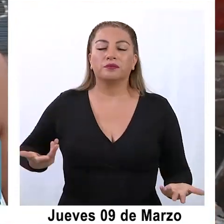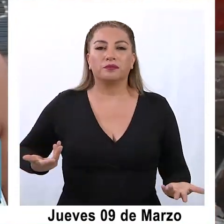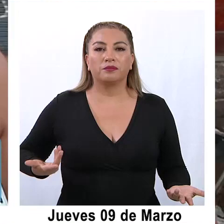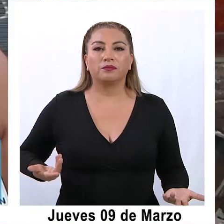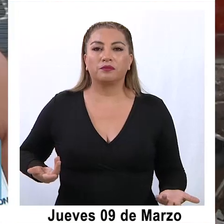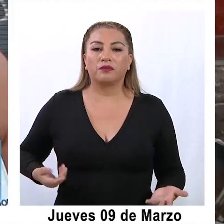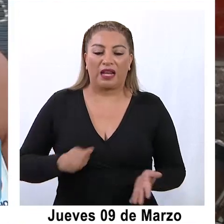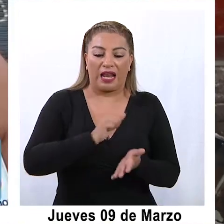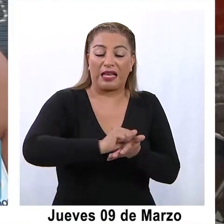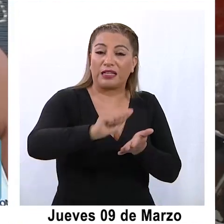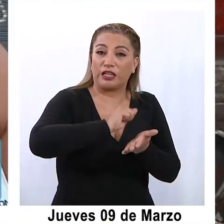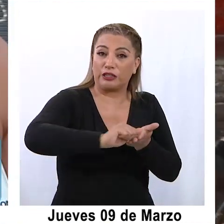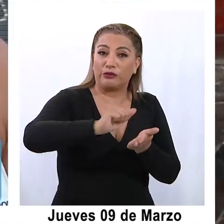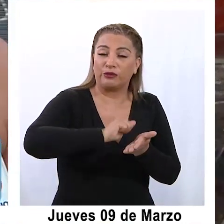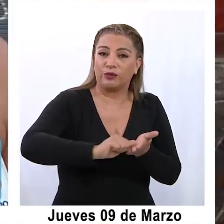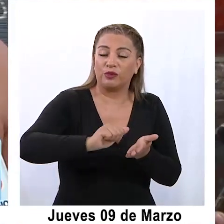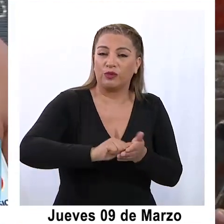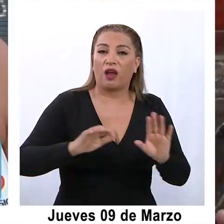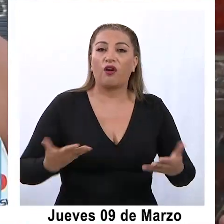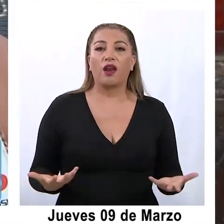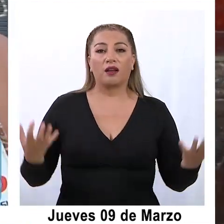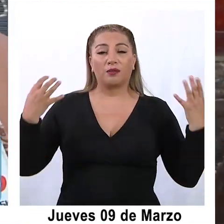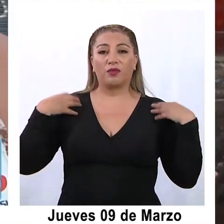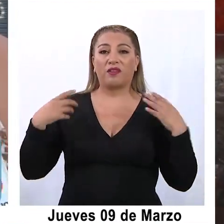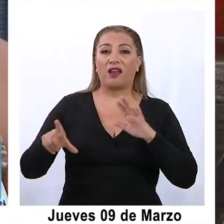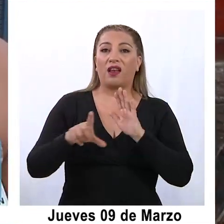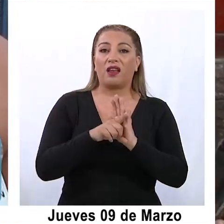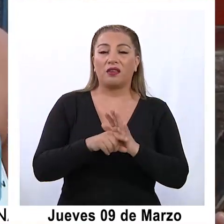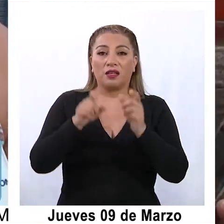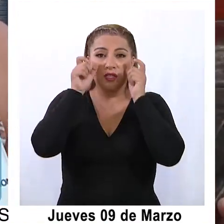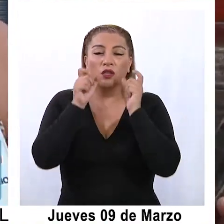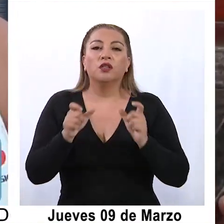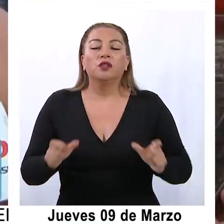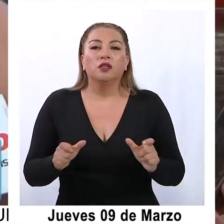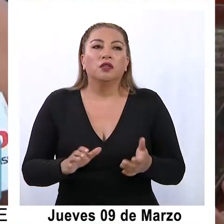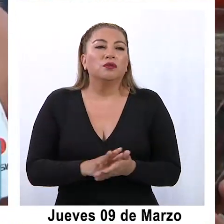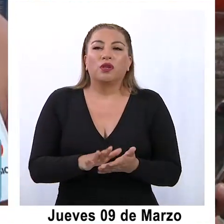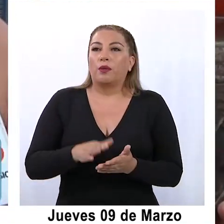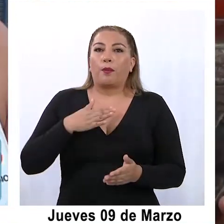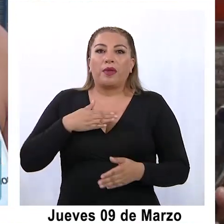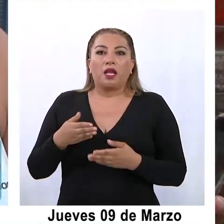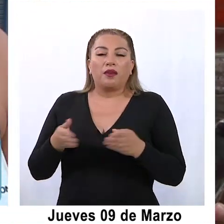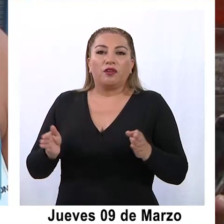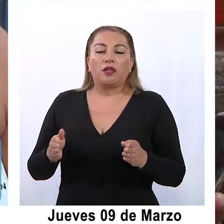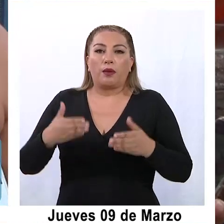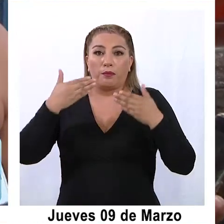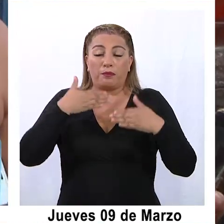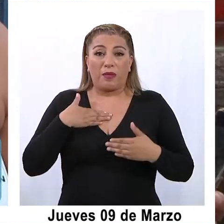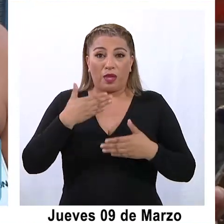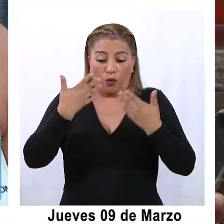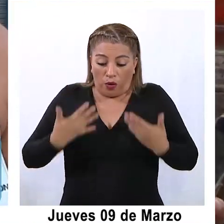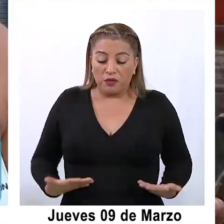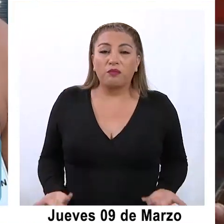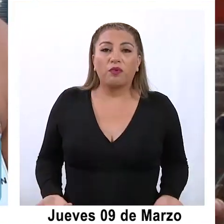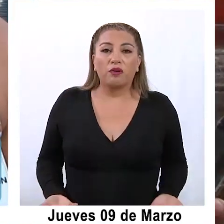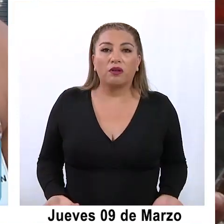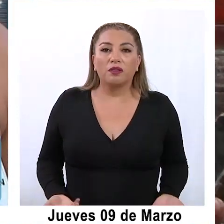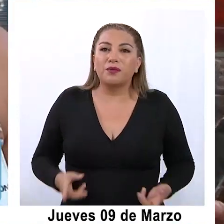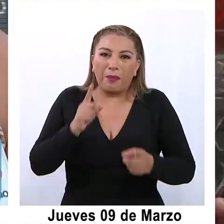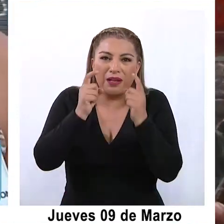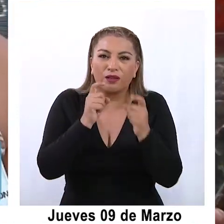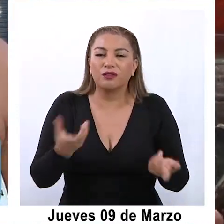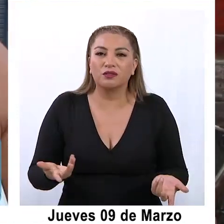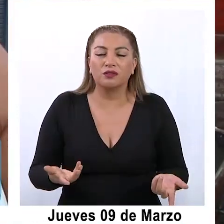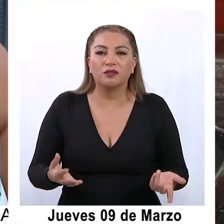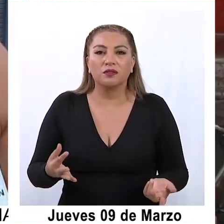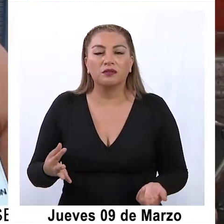la escritura de las leyes que vienen a regular, no sé, nuestras libertades, nuestros cuerpos, corremos riesgo.